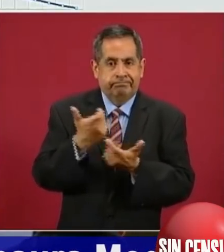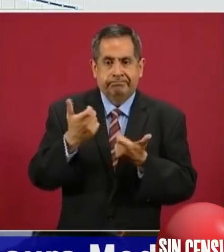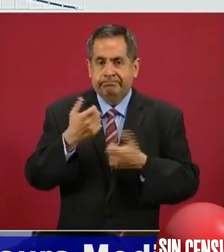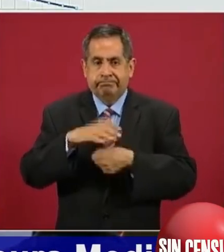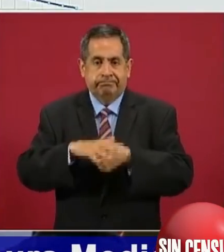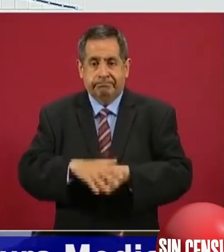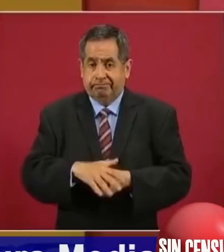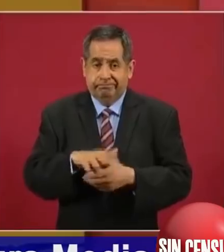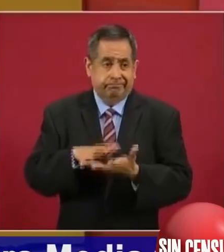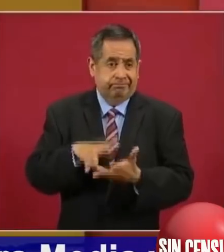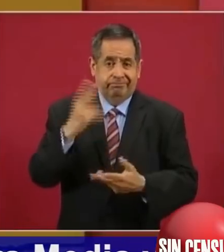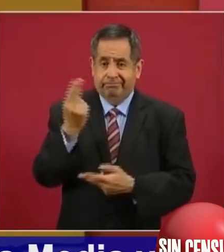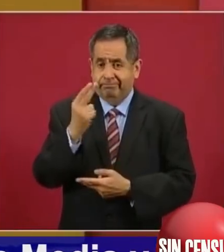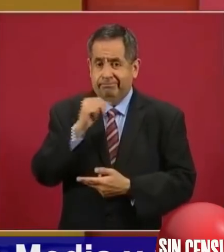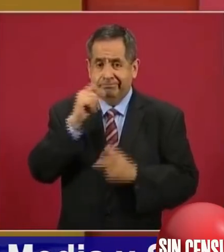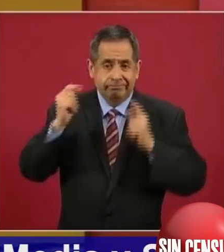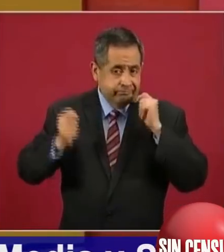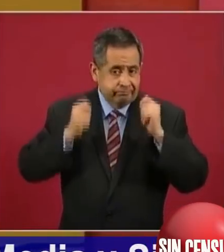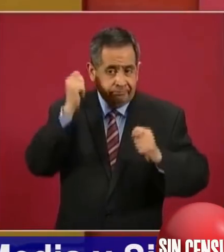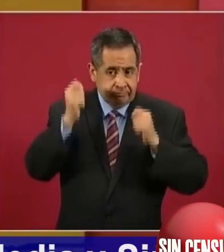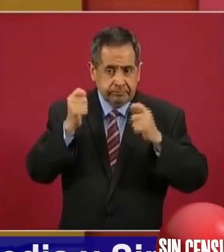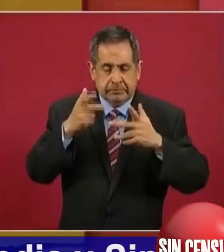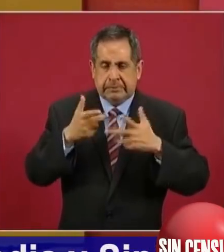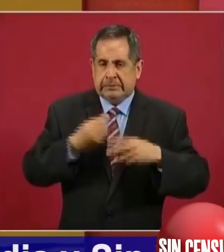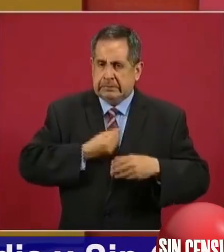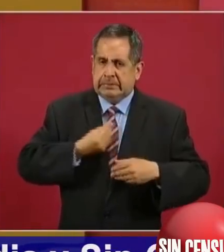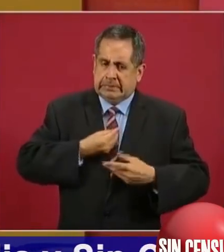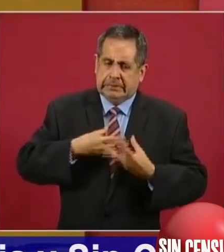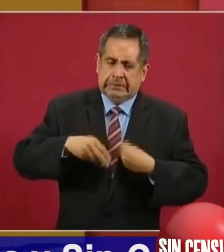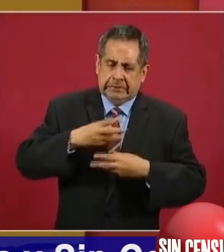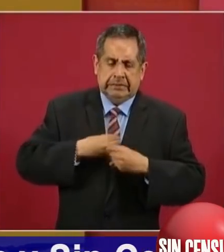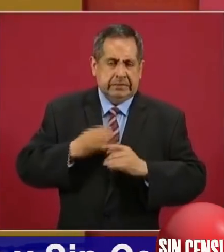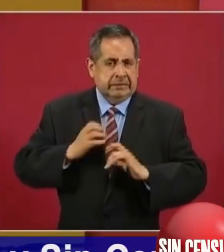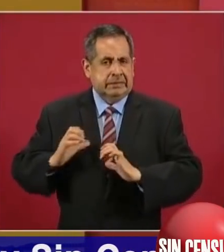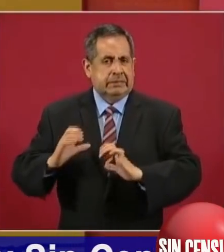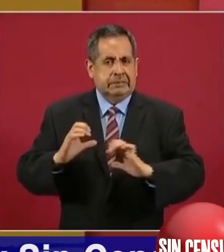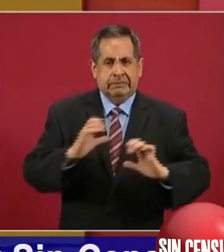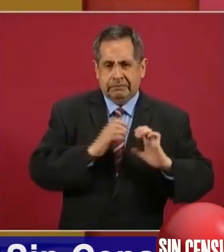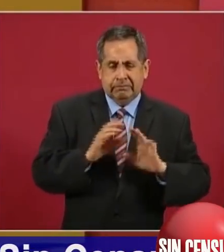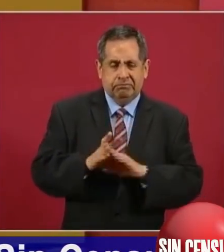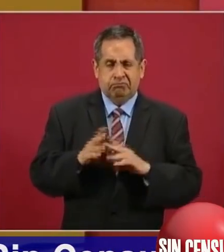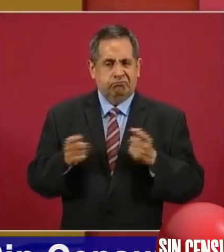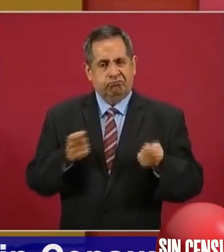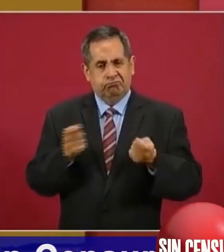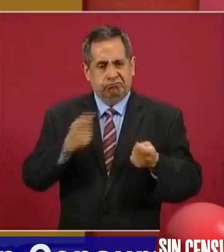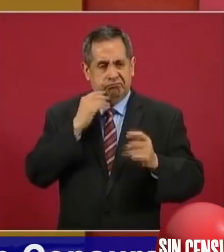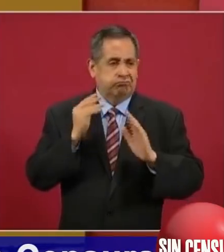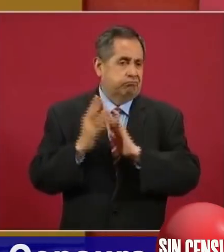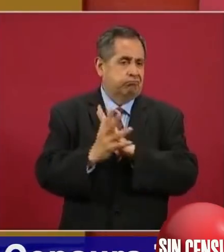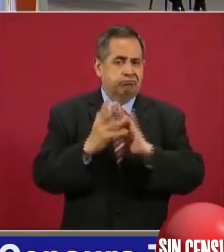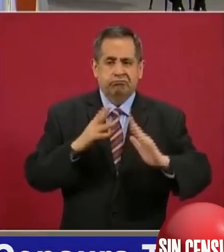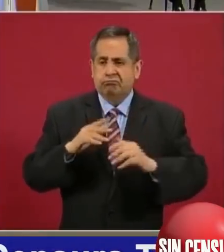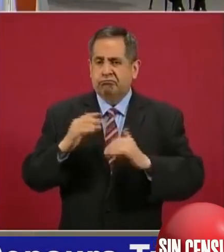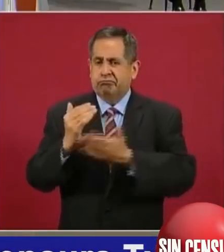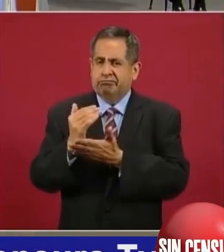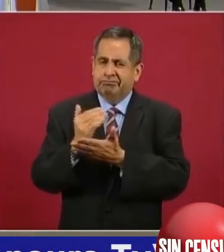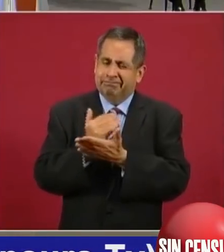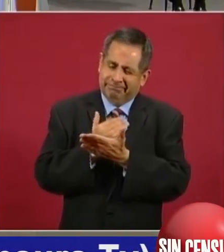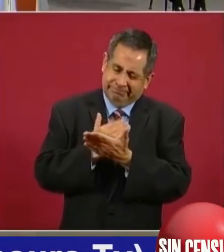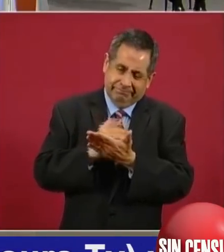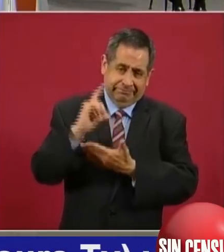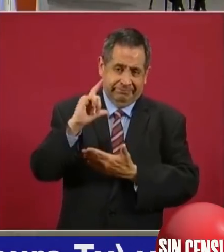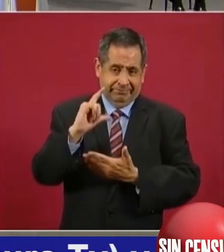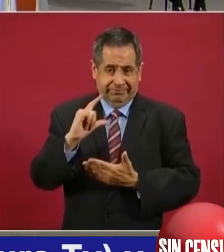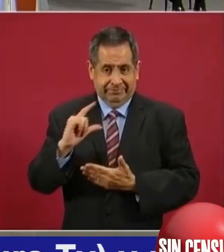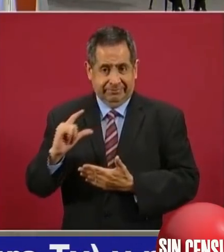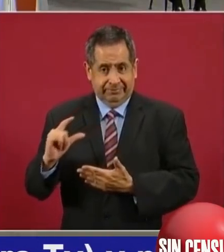que depende casi enteramente del turismo, lograron tener un cambio muy positivo, controlar la movilidad en el espacio público y